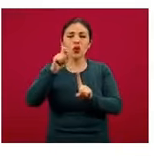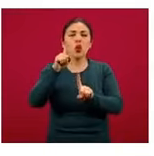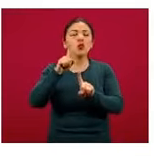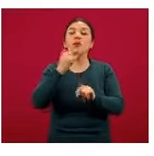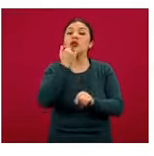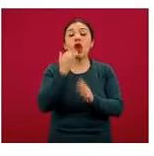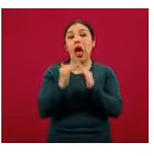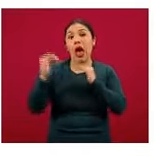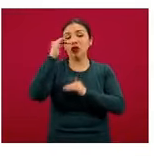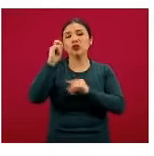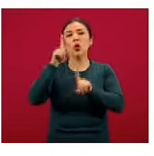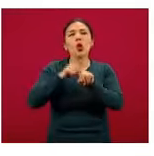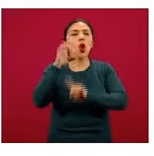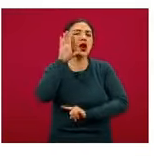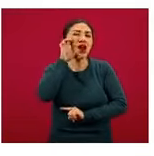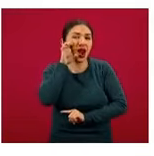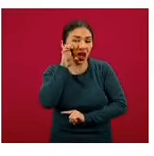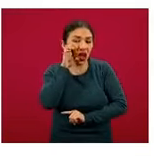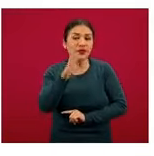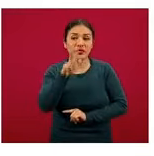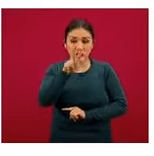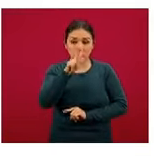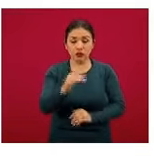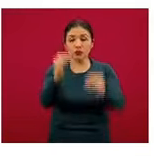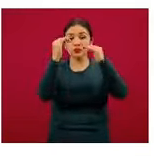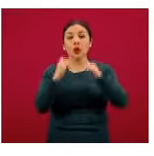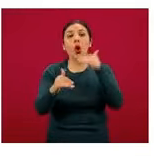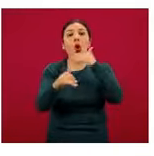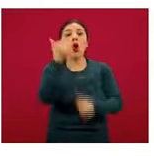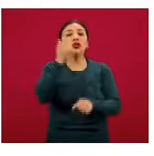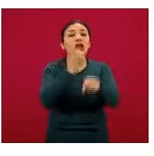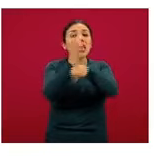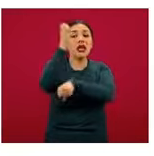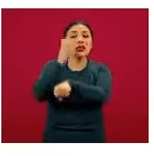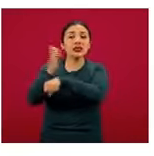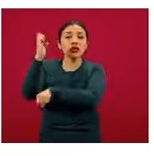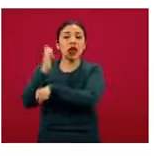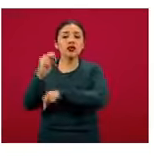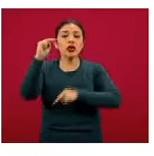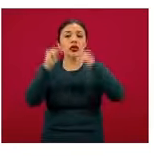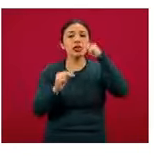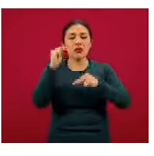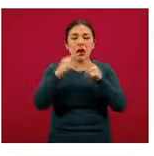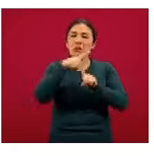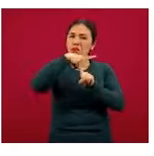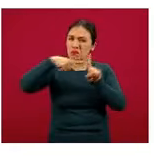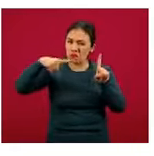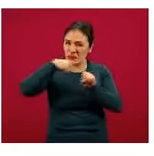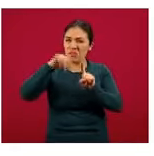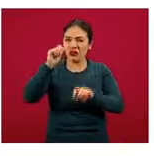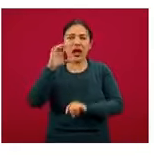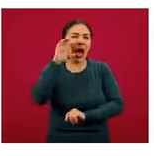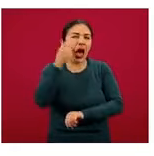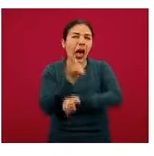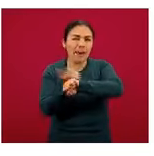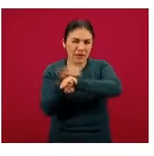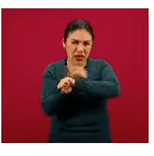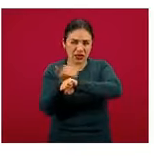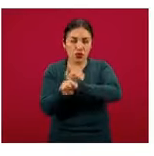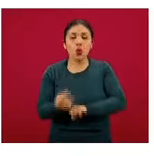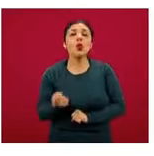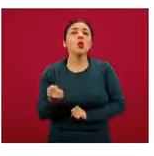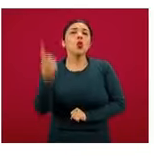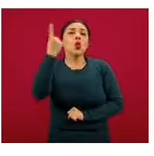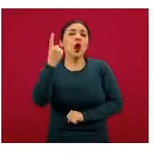alto, que es el color naranja. Tenemos 11 entidades federativas en el nivel de riesgo medio, que es el amarillo, y una